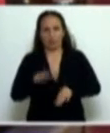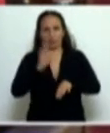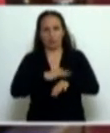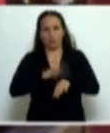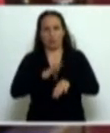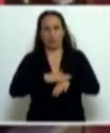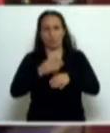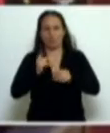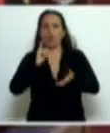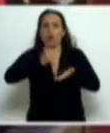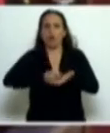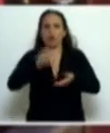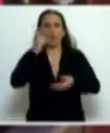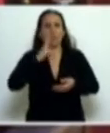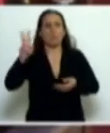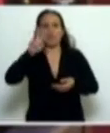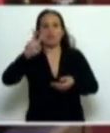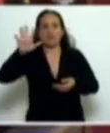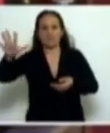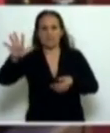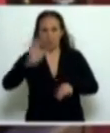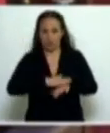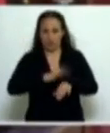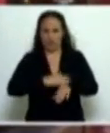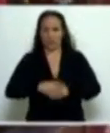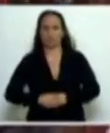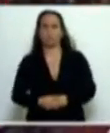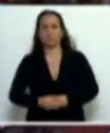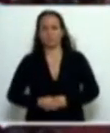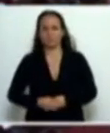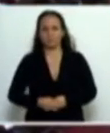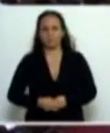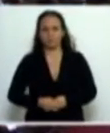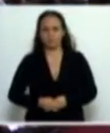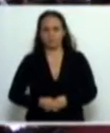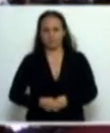Tiempo. Orden 2025. Tiempo.